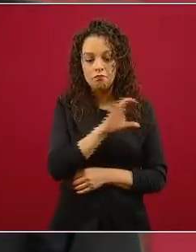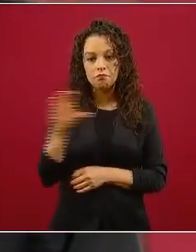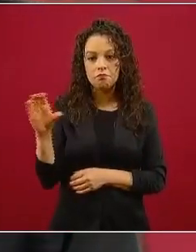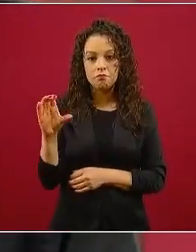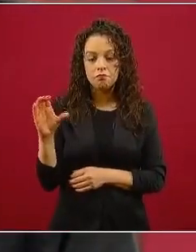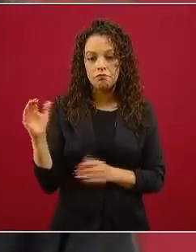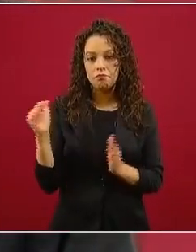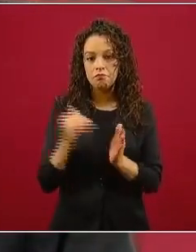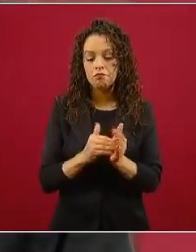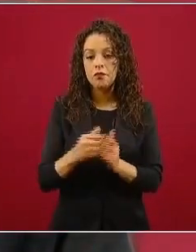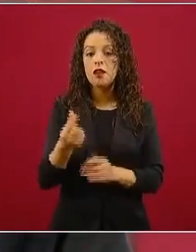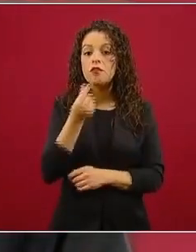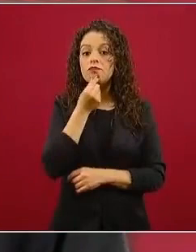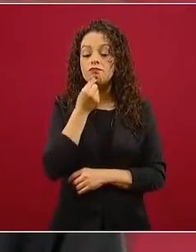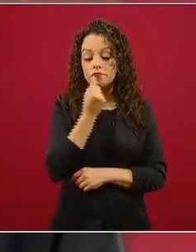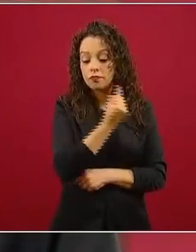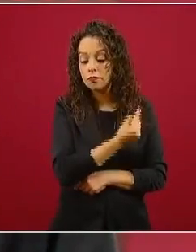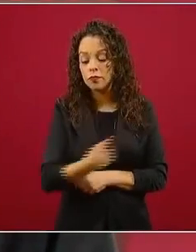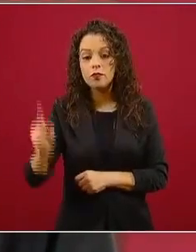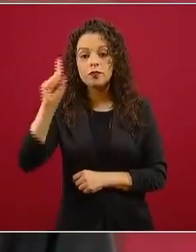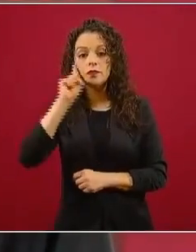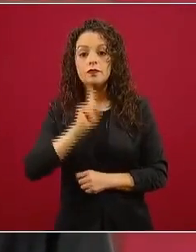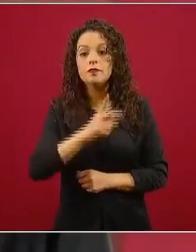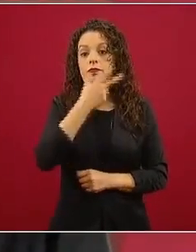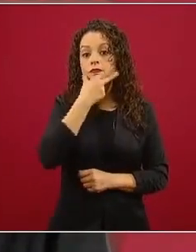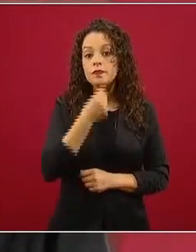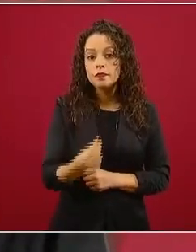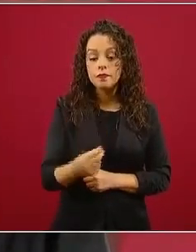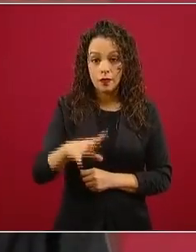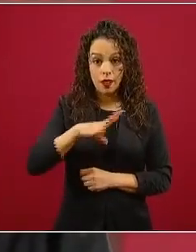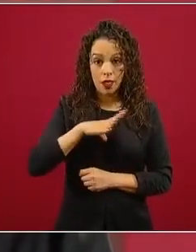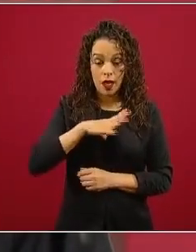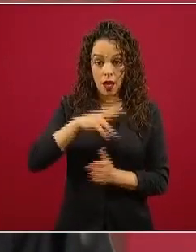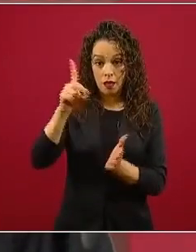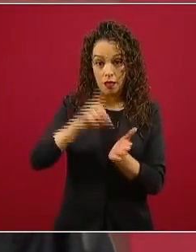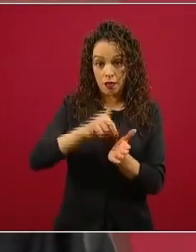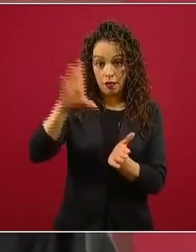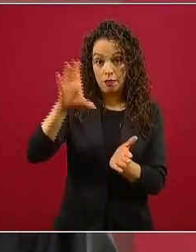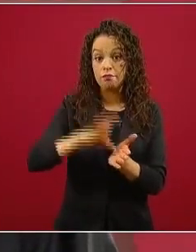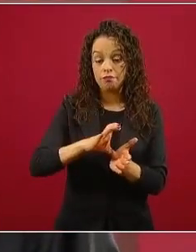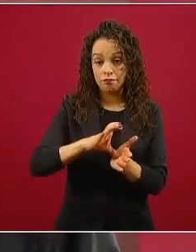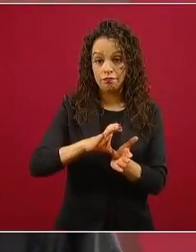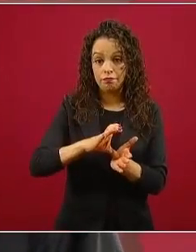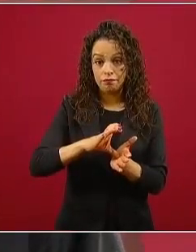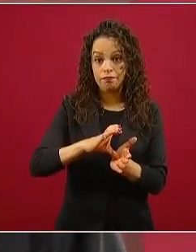800,000 niñas y niños con discapacidad.